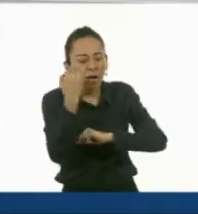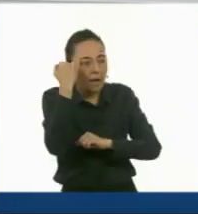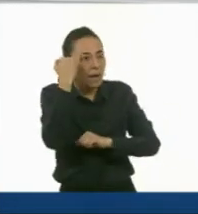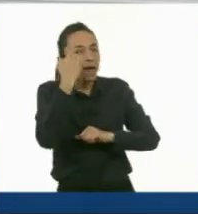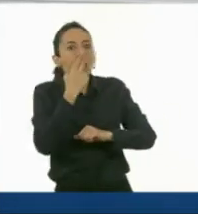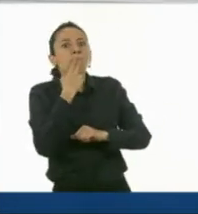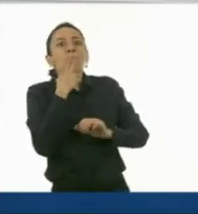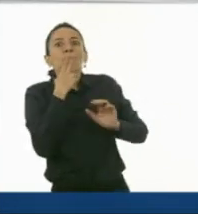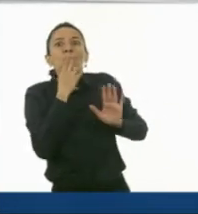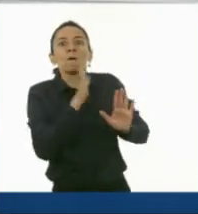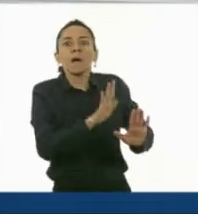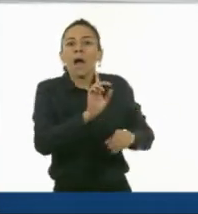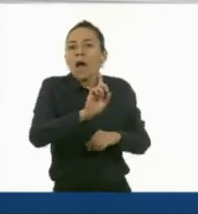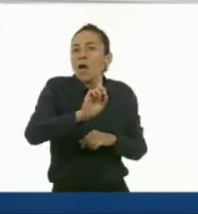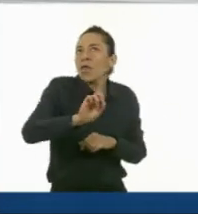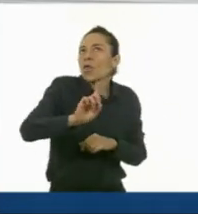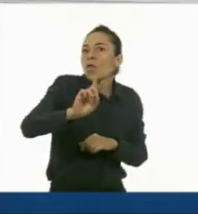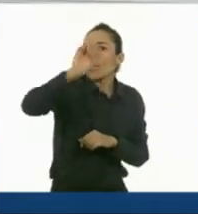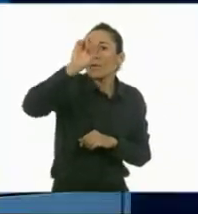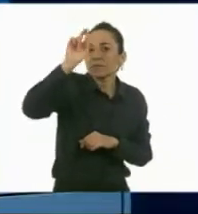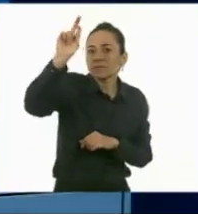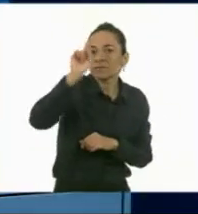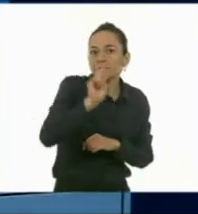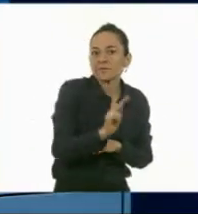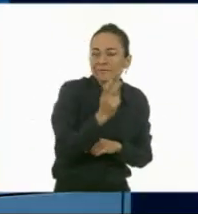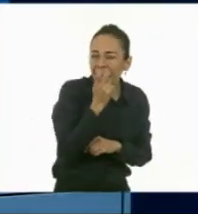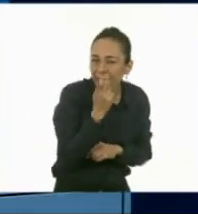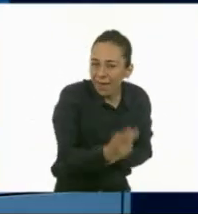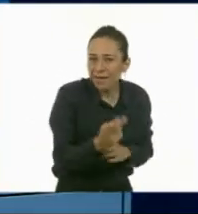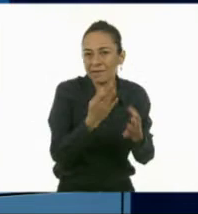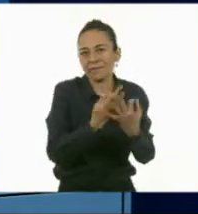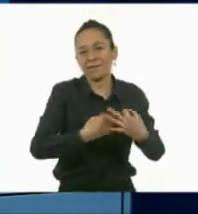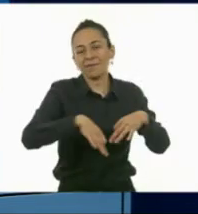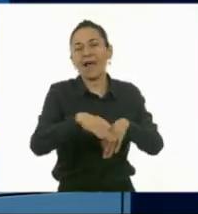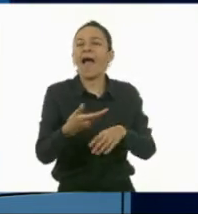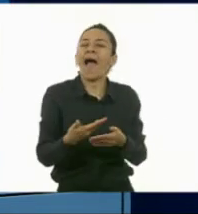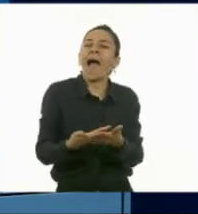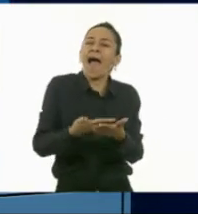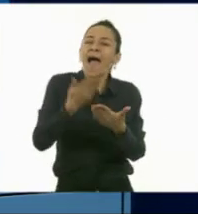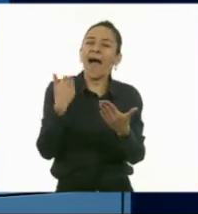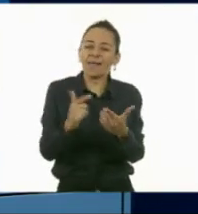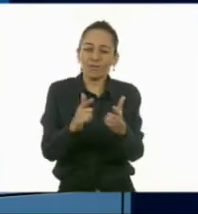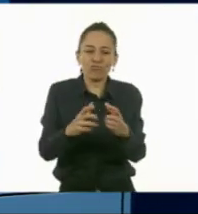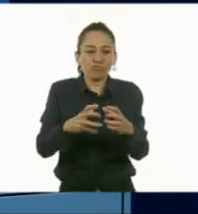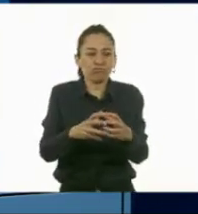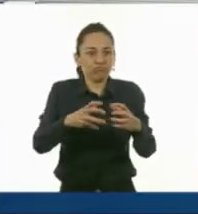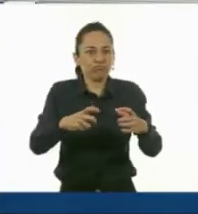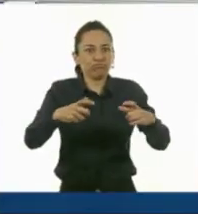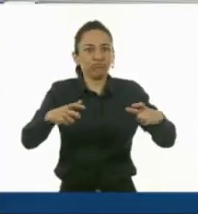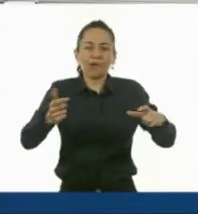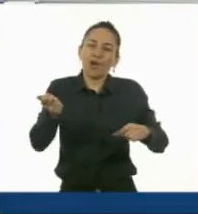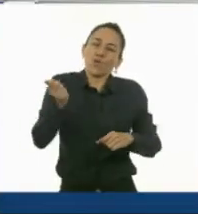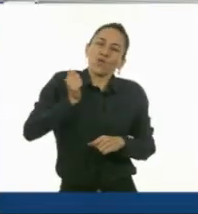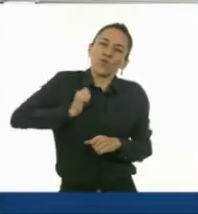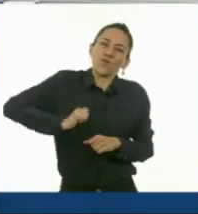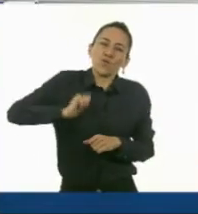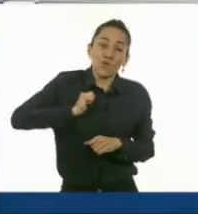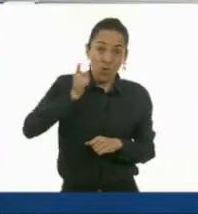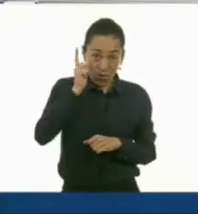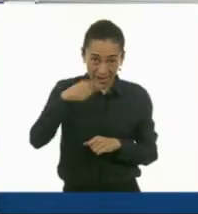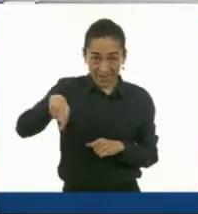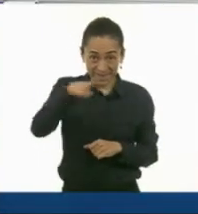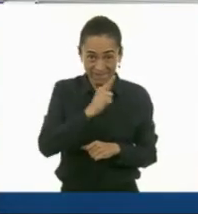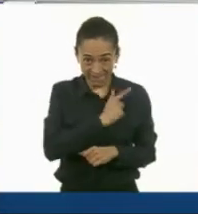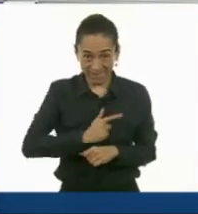los ríos y el agua en las civilizaciones antiguas. Y espero que les haya gustado. Hemos terminado